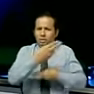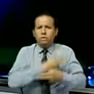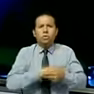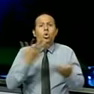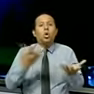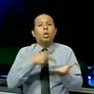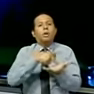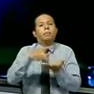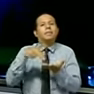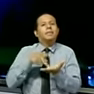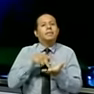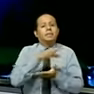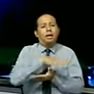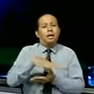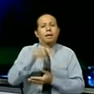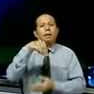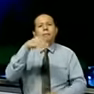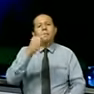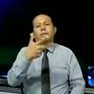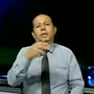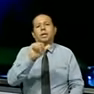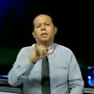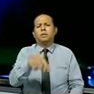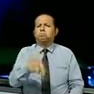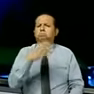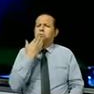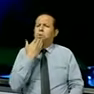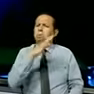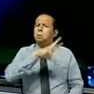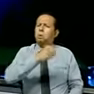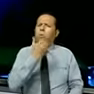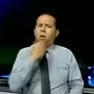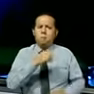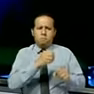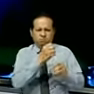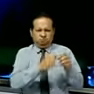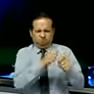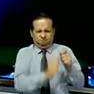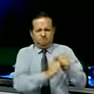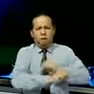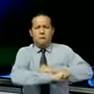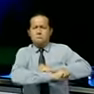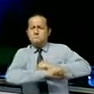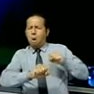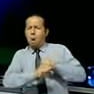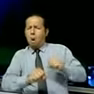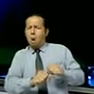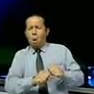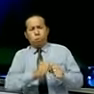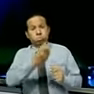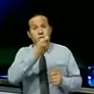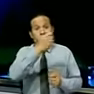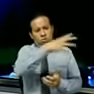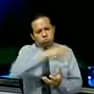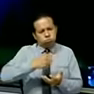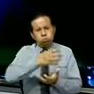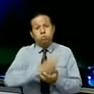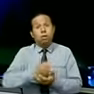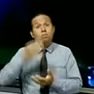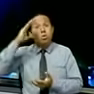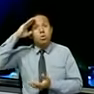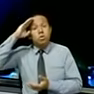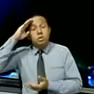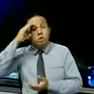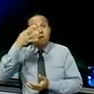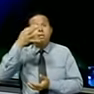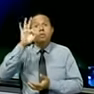Pichincha. Los sujetos hicieron explotar este dispositivo electrónico. La policía recuperó algo más de $19,000